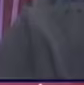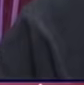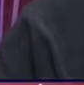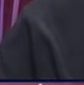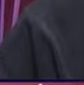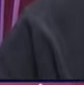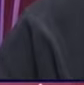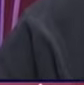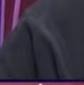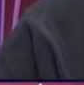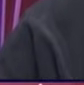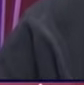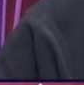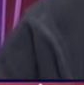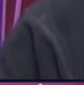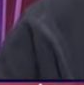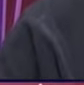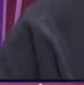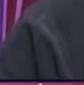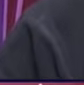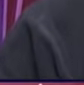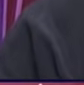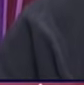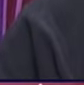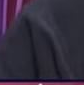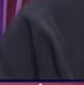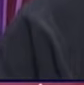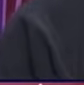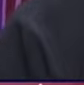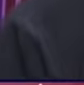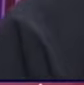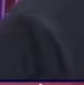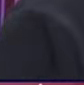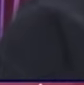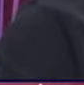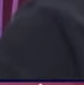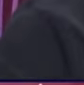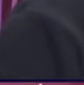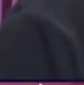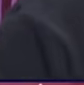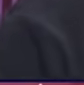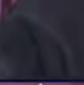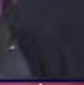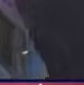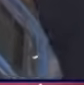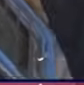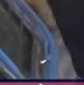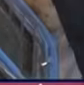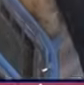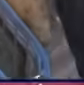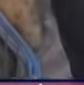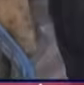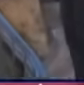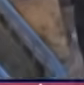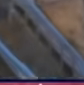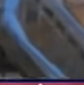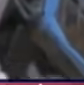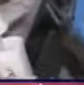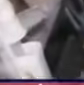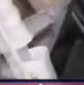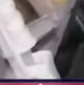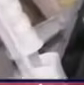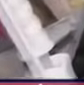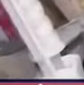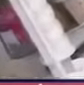Encontramos en estos momentos a su persona pintando, coméntenos qué estaba realizando. Hemos hecho un grabado del mármol, está pintado ahorita ya y